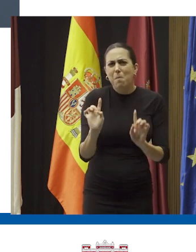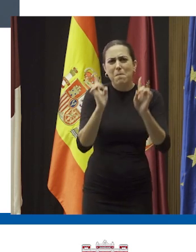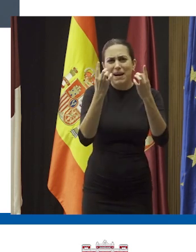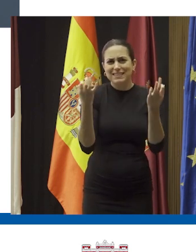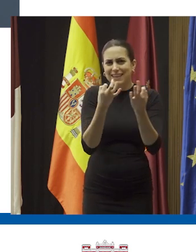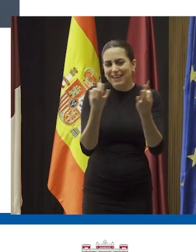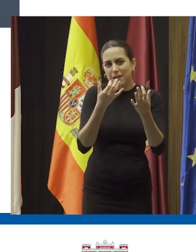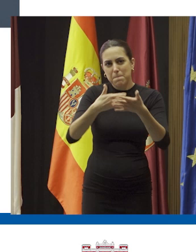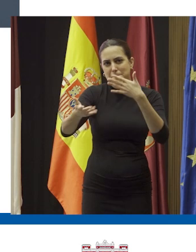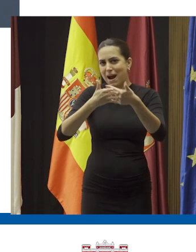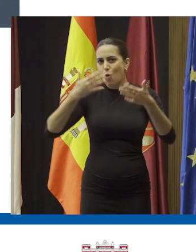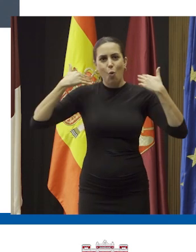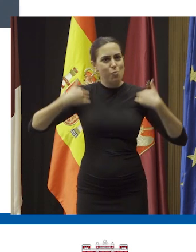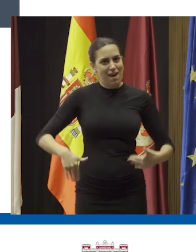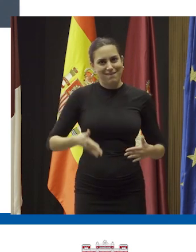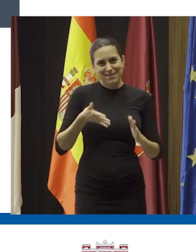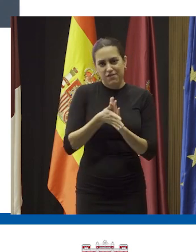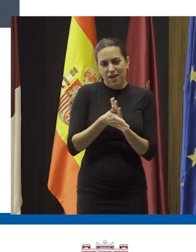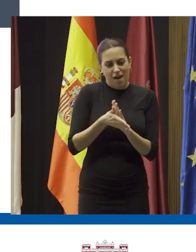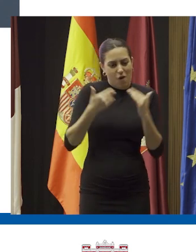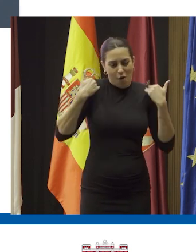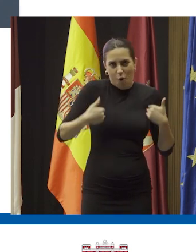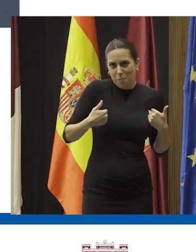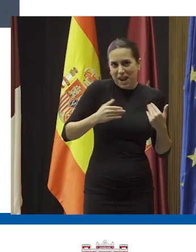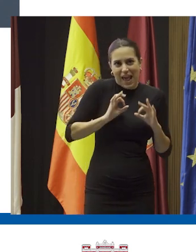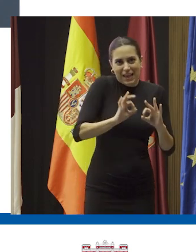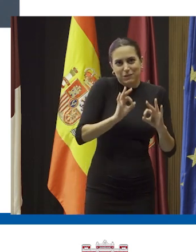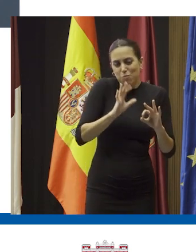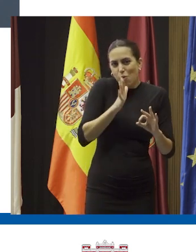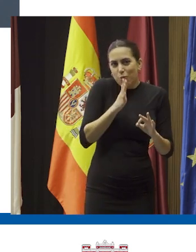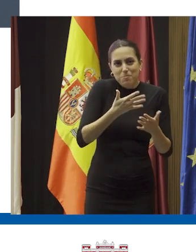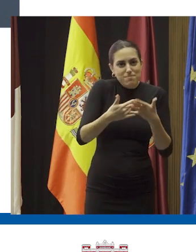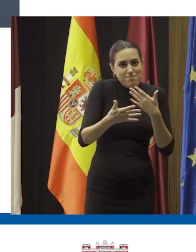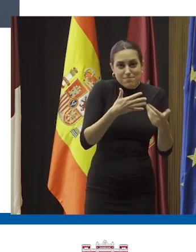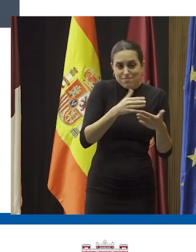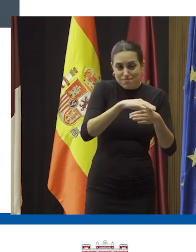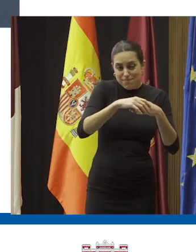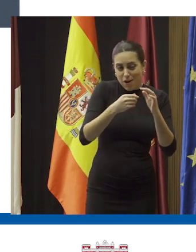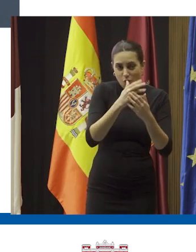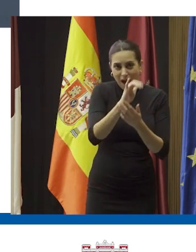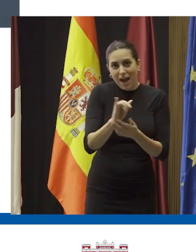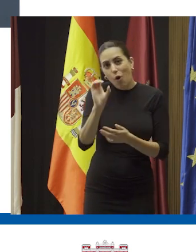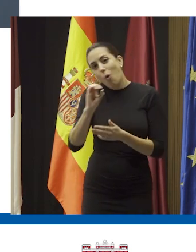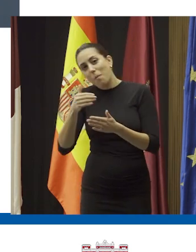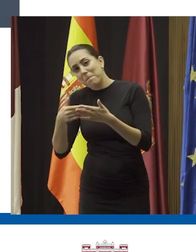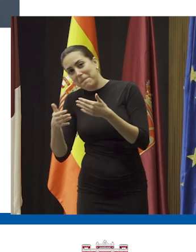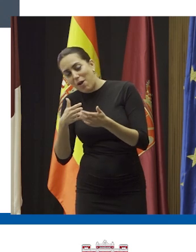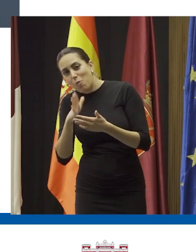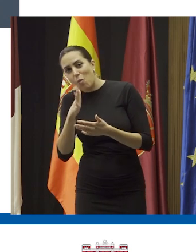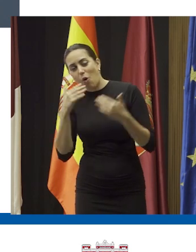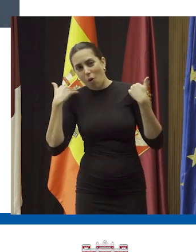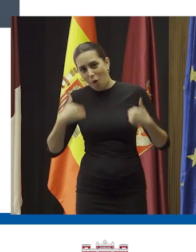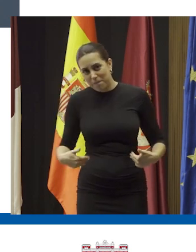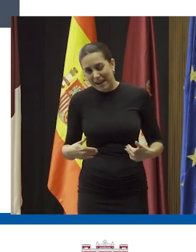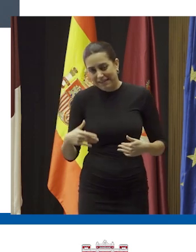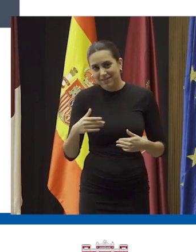hombre era hombre porque tenía mano, o tenía mano porque era hombre. Era la reflexión filosófica. ¿Y por qué